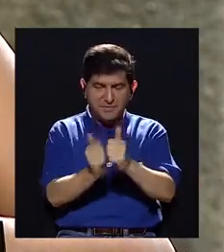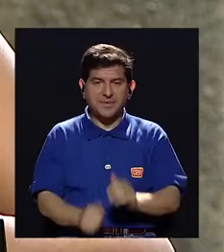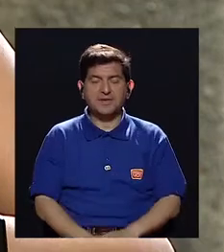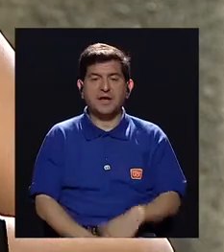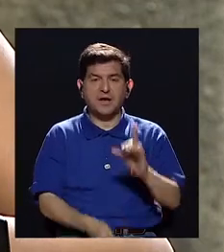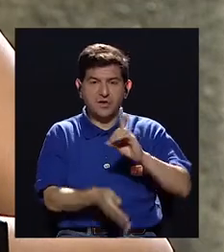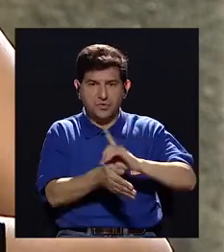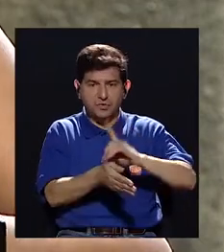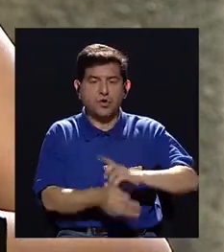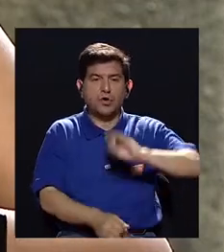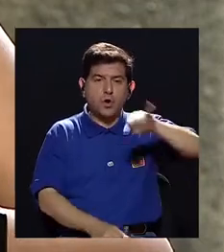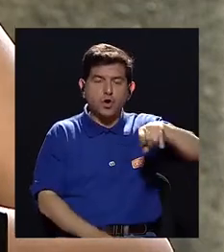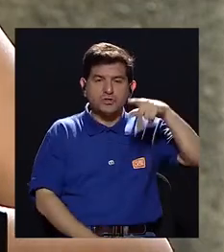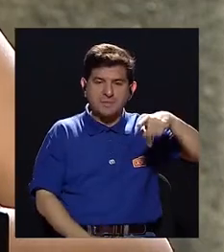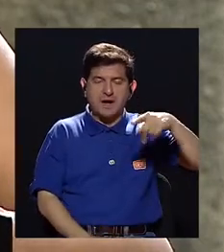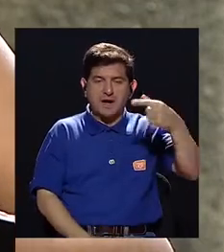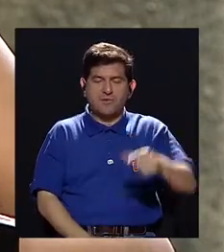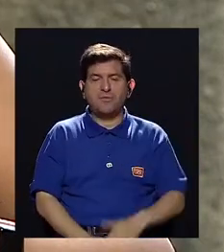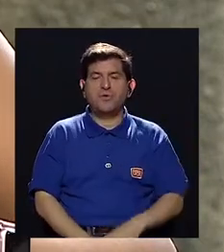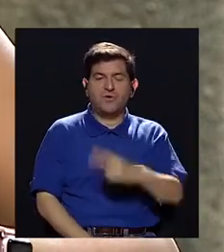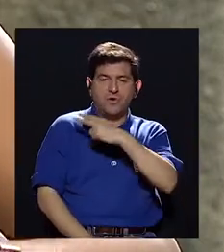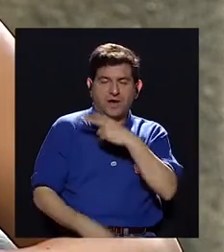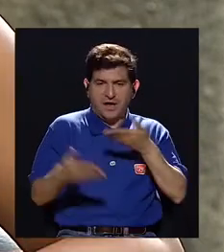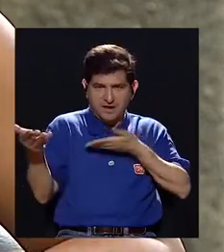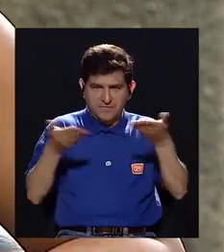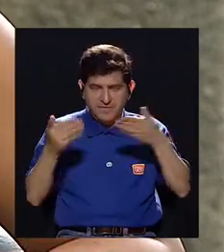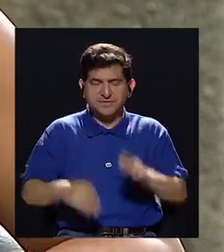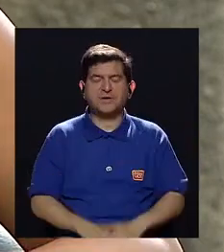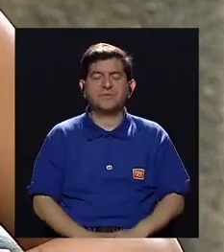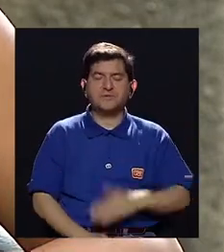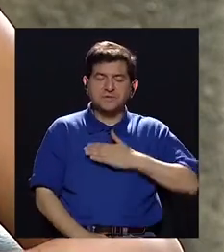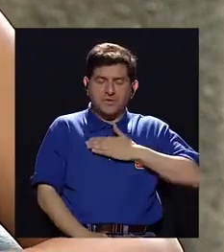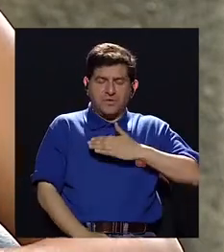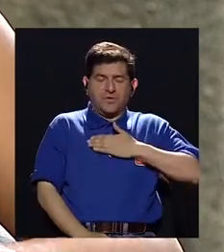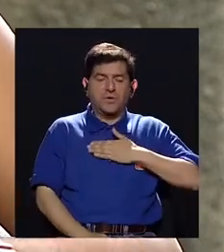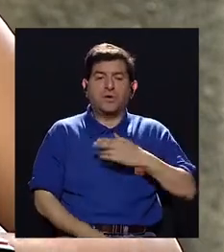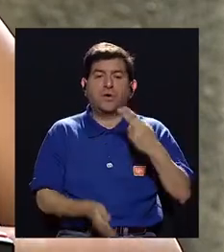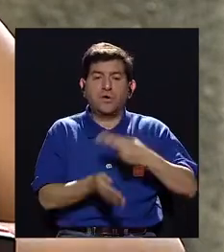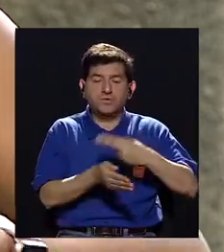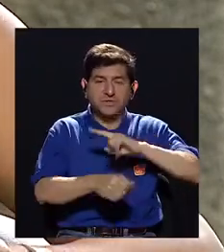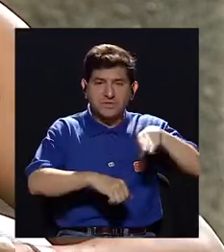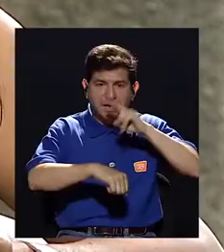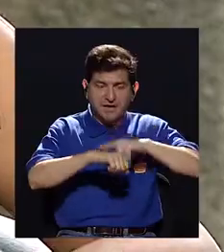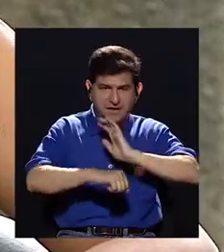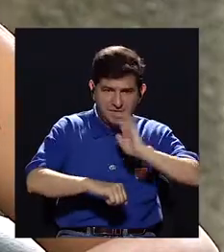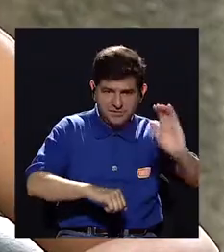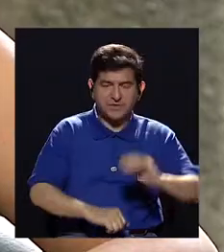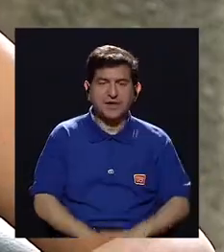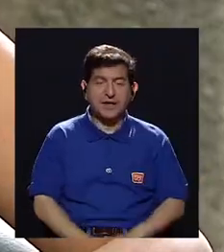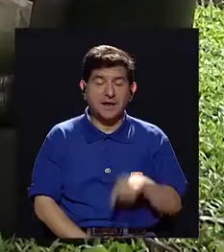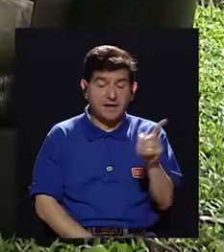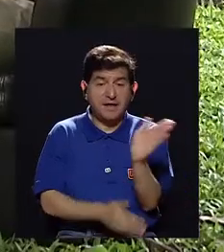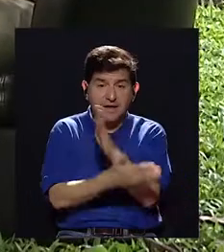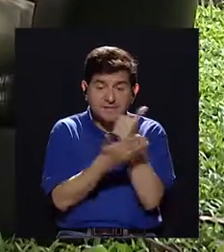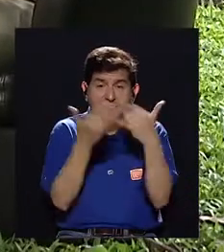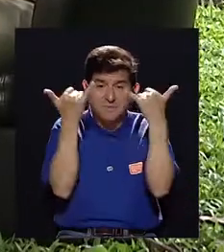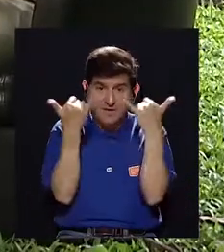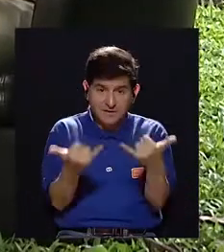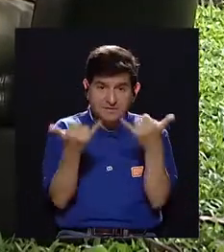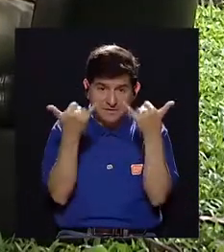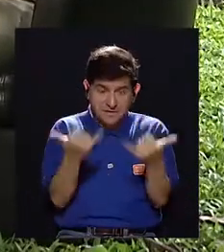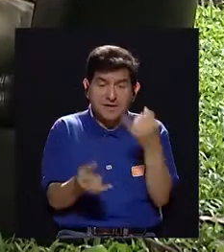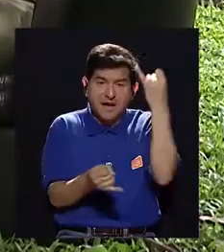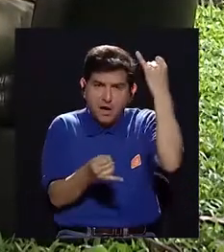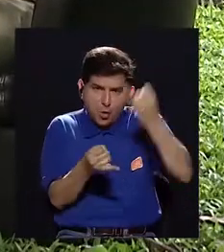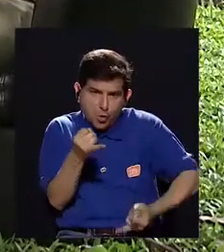acompaña el doctor José Pablo Gutiérrez, jefe de servicio de neumología del Hospital de Niños. Doctor, en este bloque, que ya